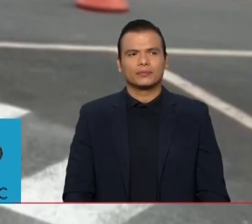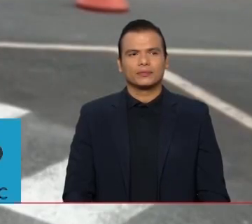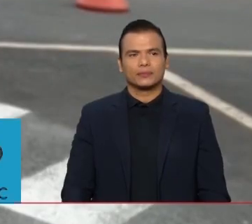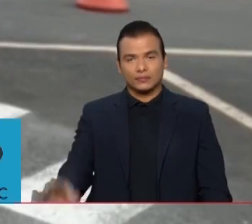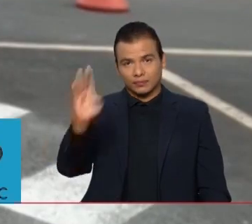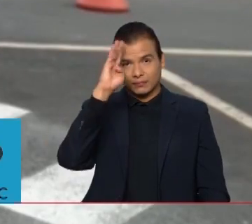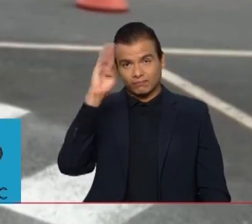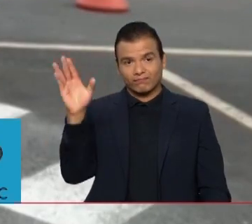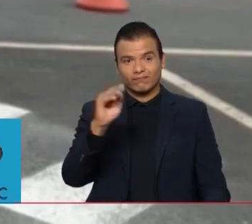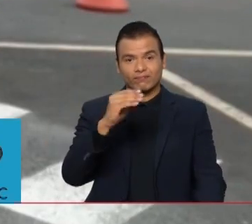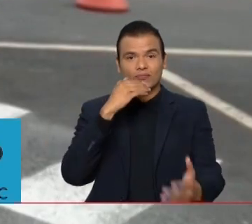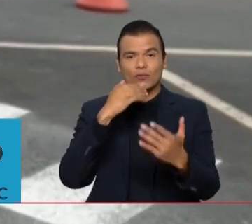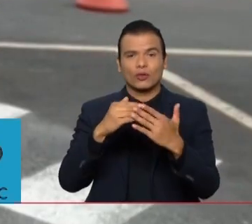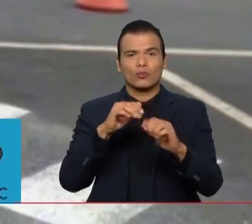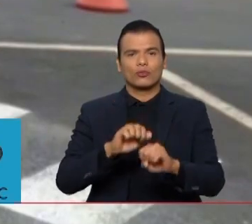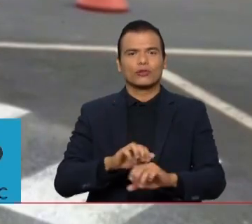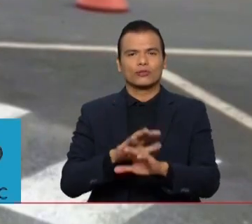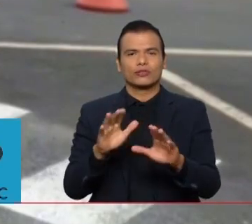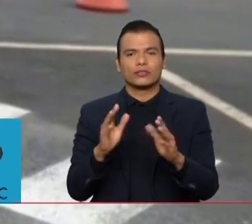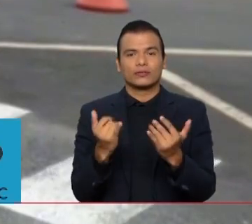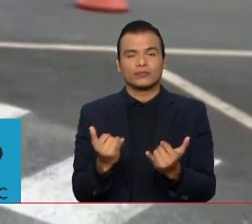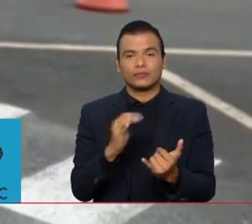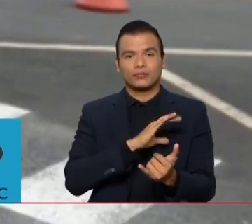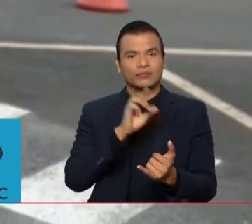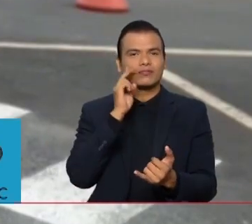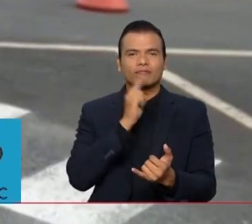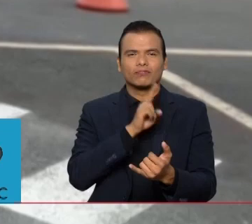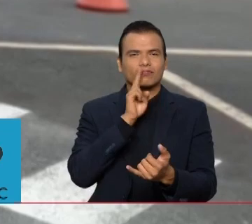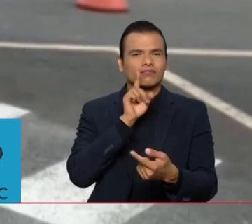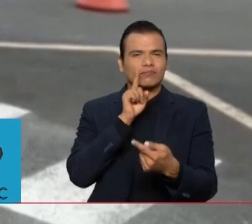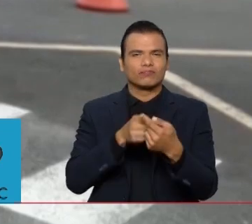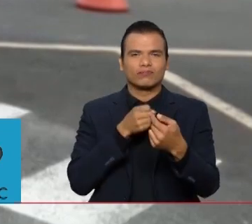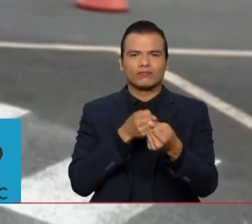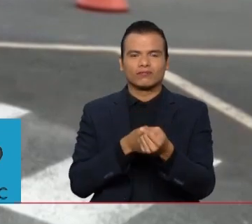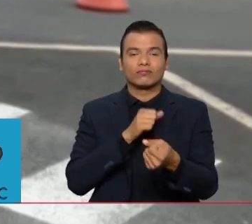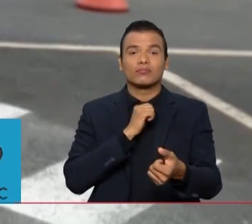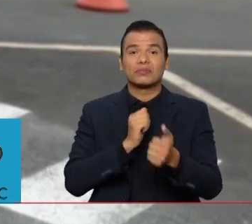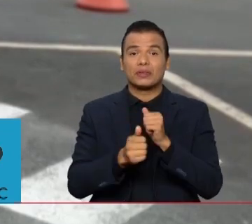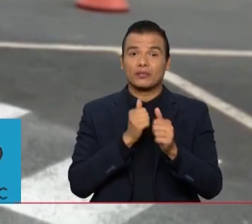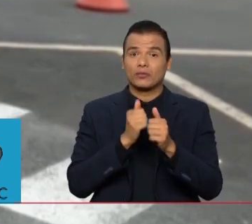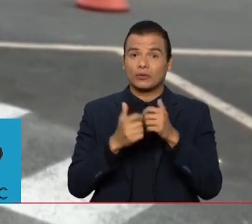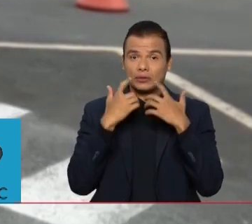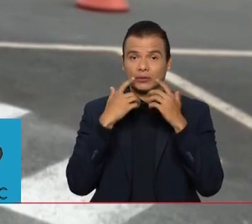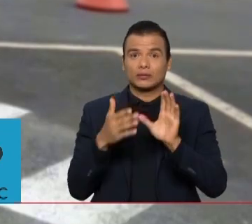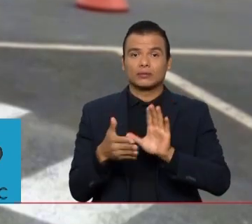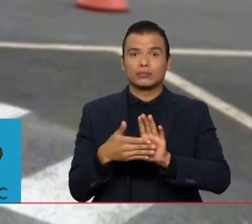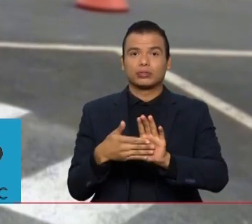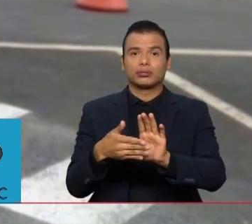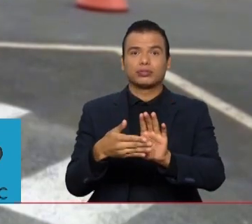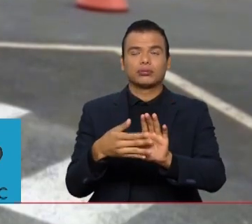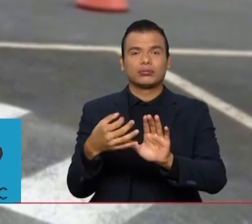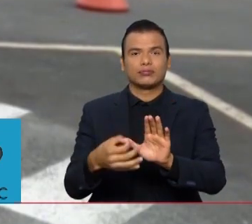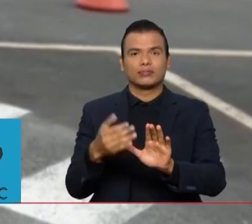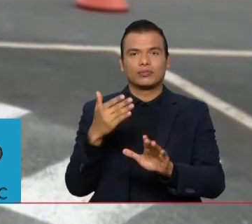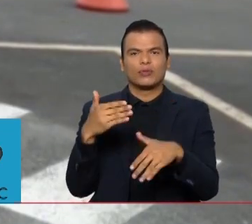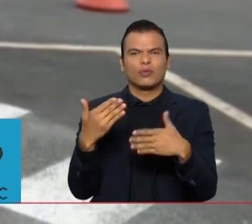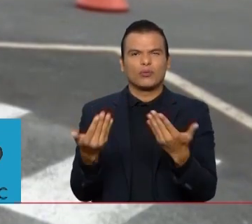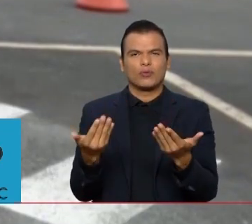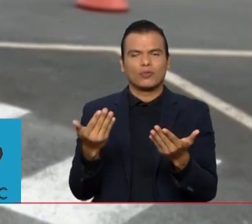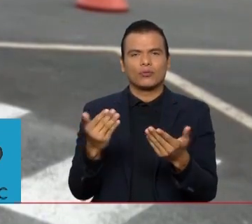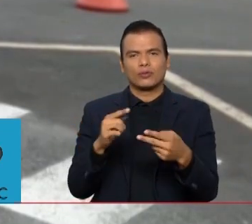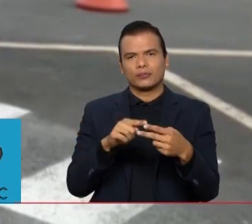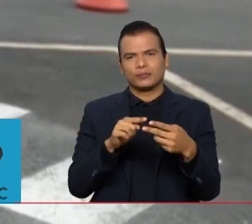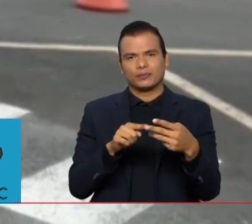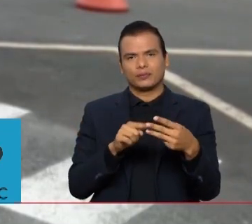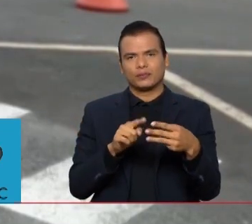Muy buen día, pues el compromiso de Cali por impulsar el futuro del deporte se hace evidente a través de casos como el de Gabriela, Juan,